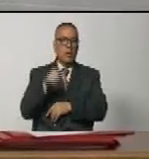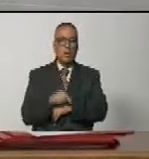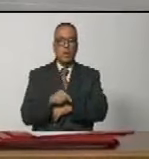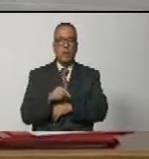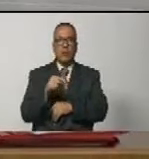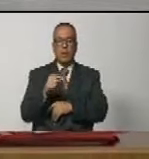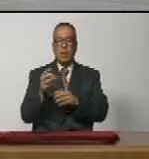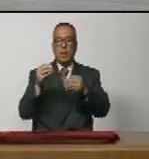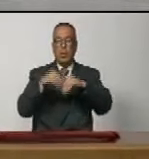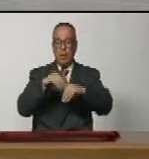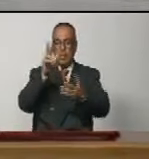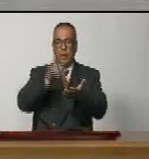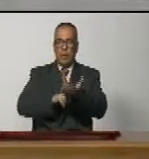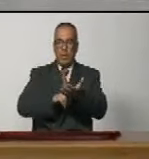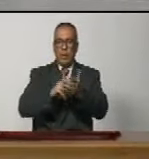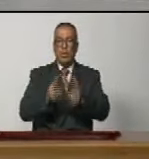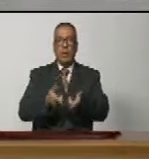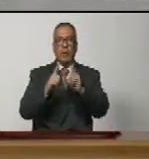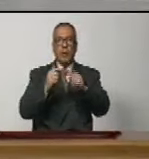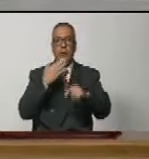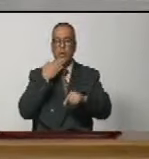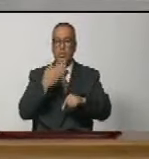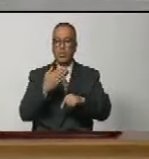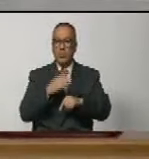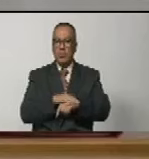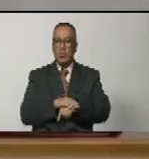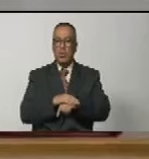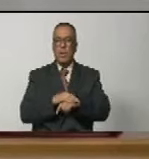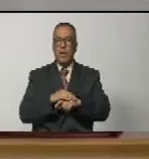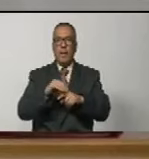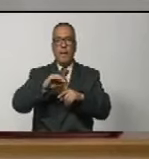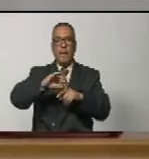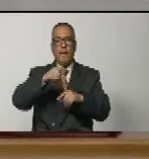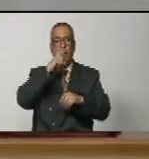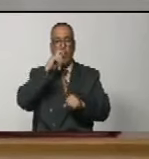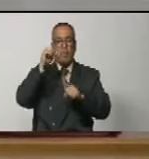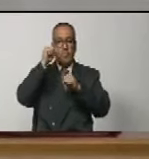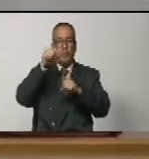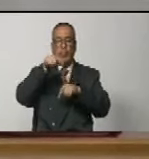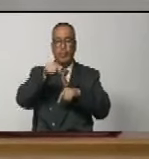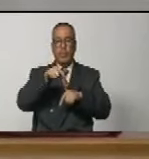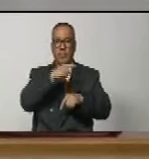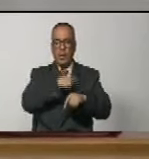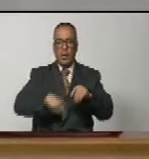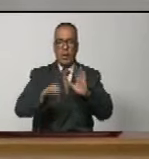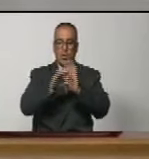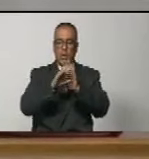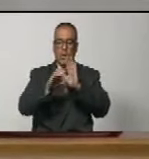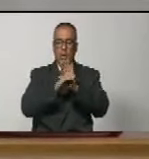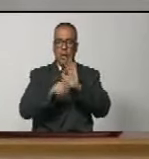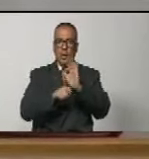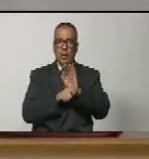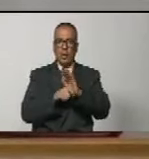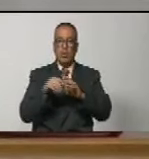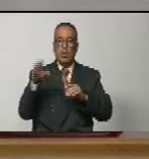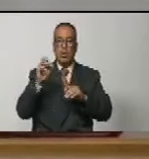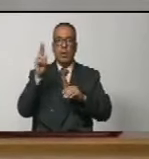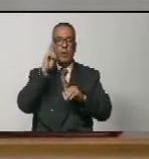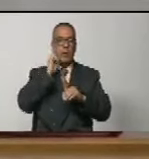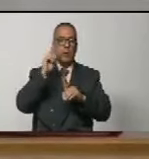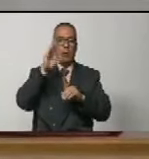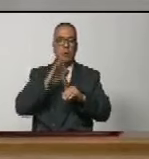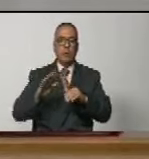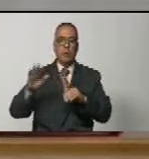que estén a favor de aprobar la autorización solicitada por el ciudadano Nicolás Maduro Moros, presidente constitucional de la